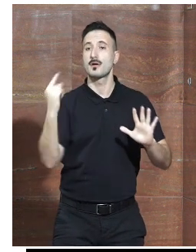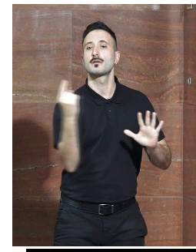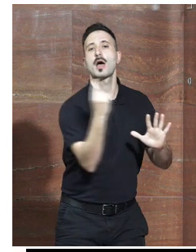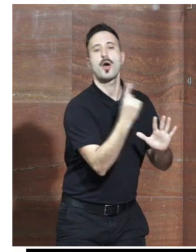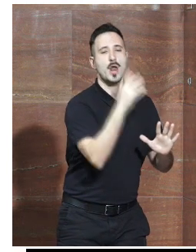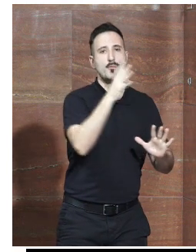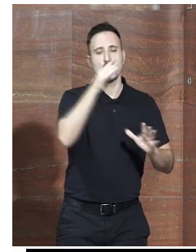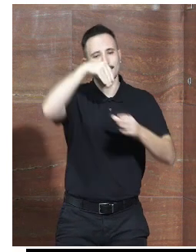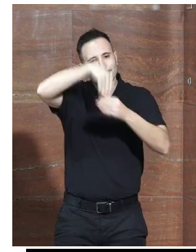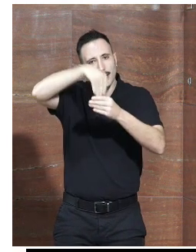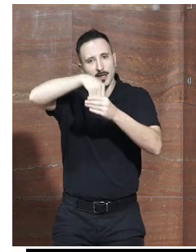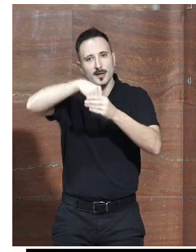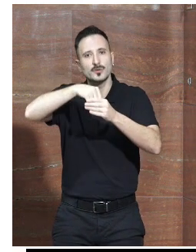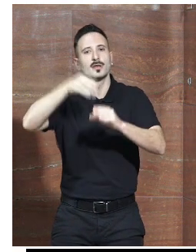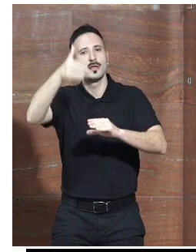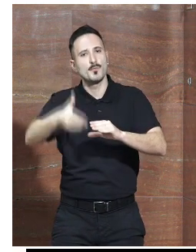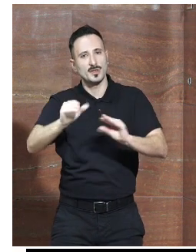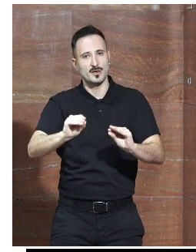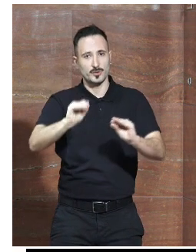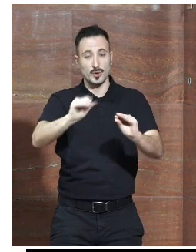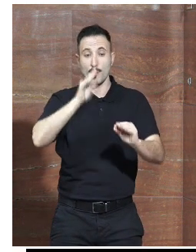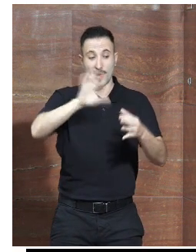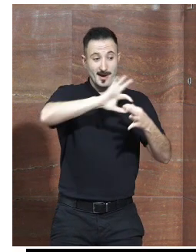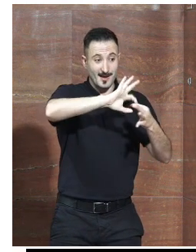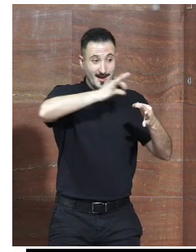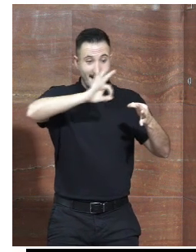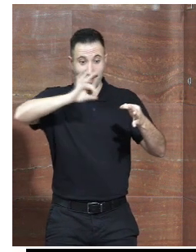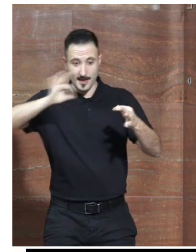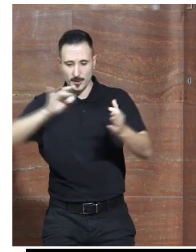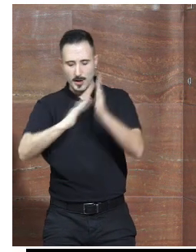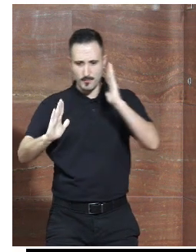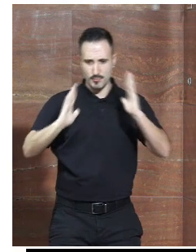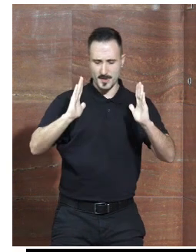¿no? Porque es precisamente ahí es donde se puede romper la cadena, ¿no? En el momento en que hacemos una